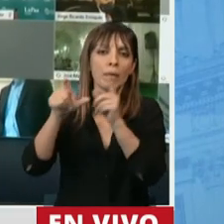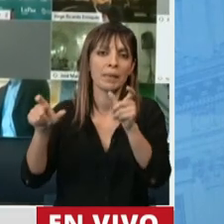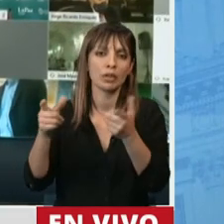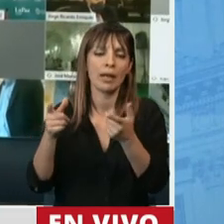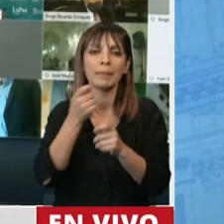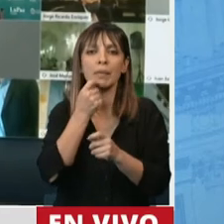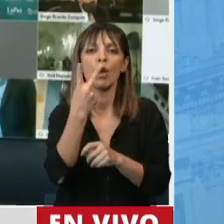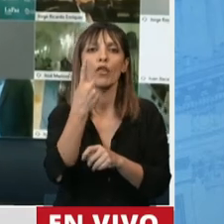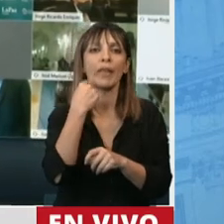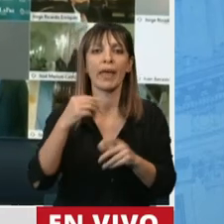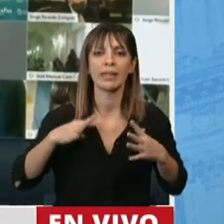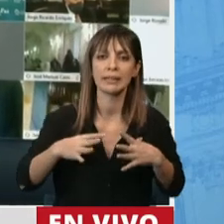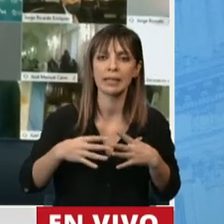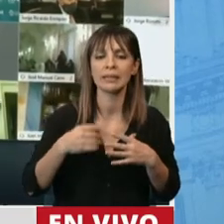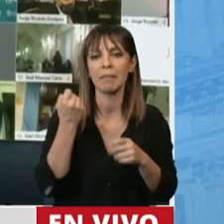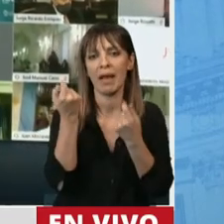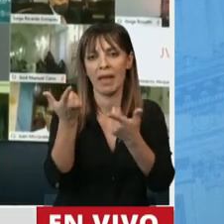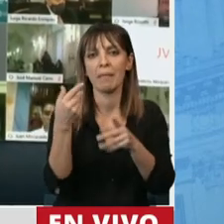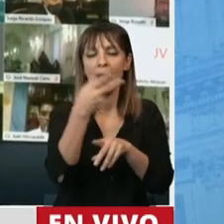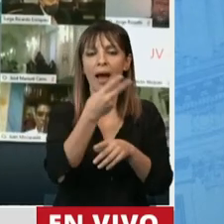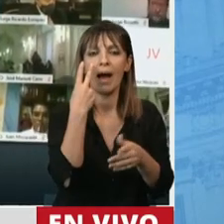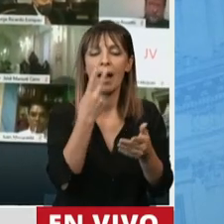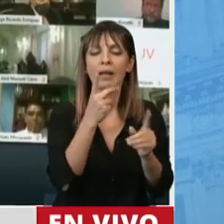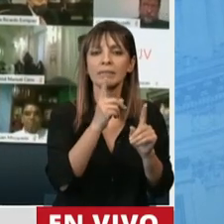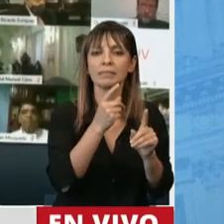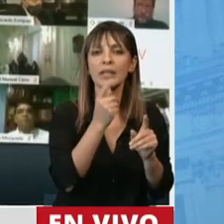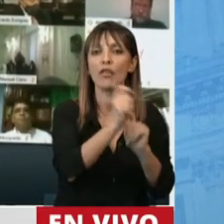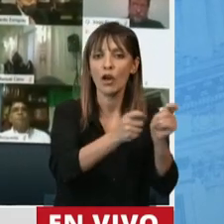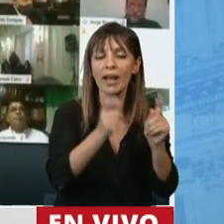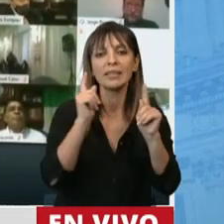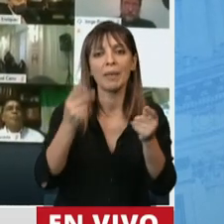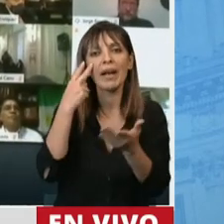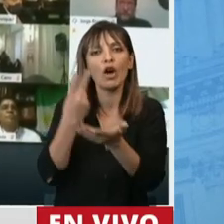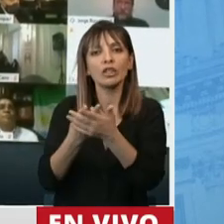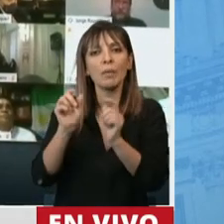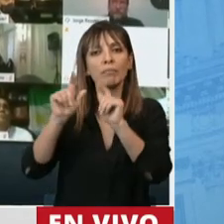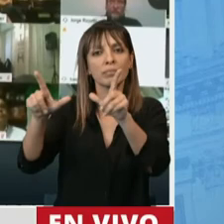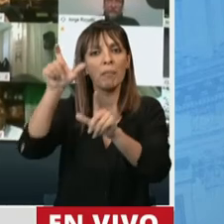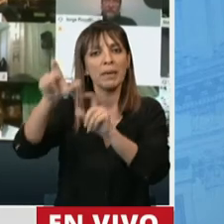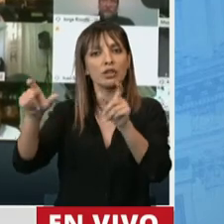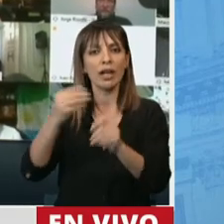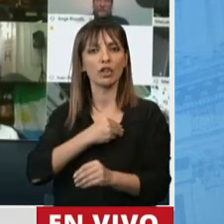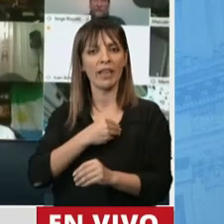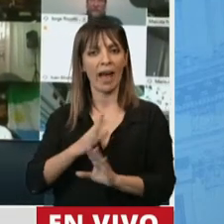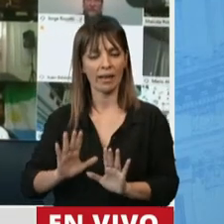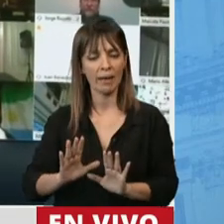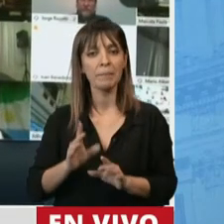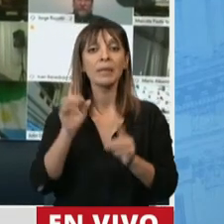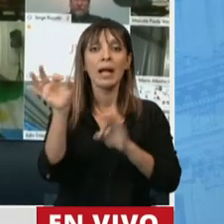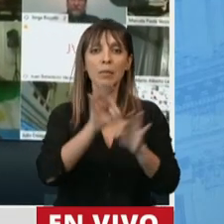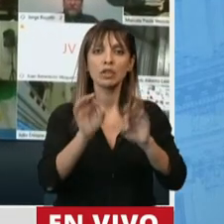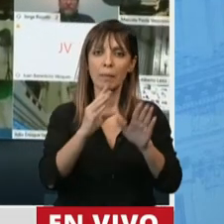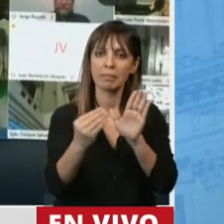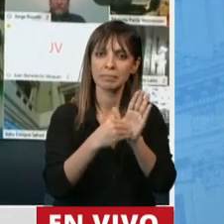ejemplo 2 días de licencia para ir a donar y el reconocimiento como ciudadanos solidarios de la República Argentina. El proyecto también